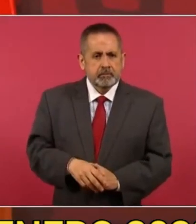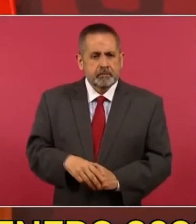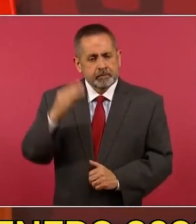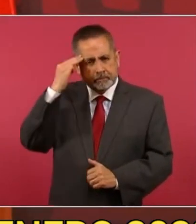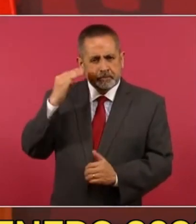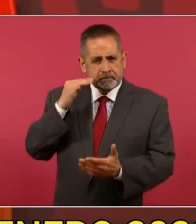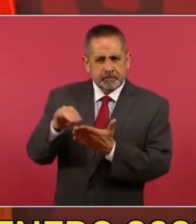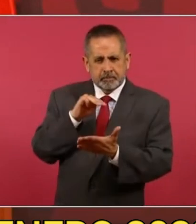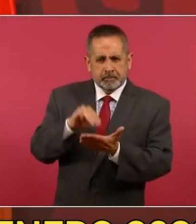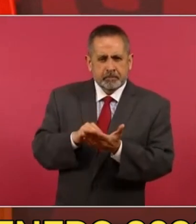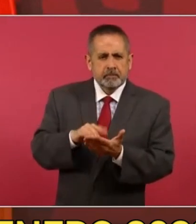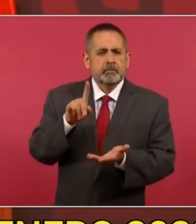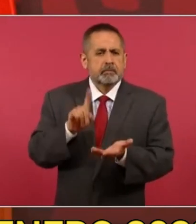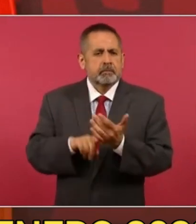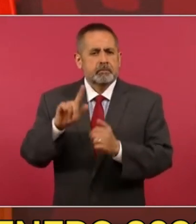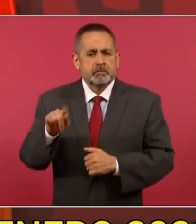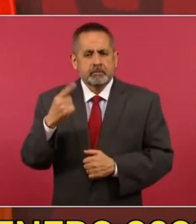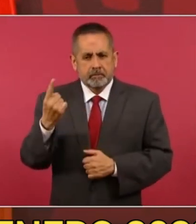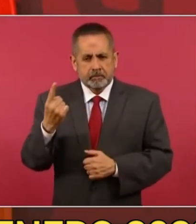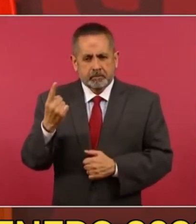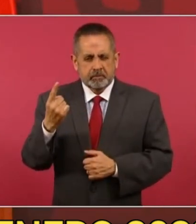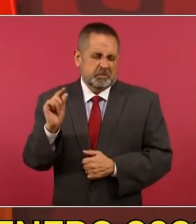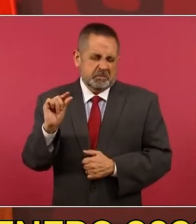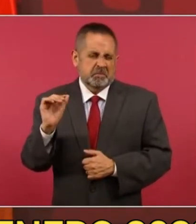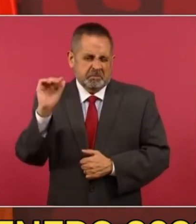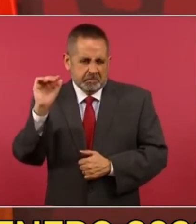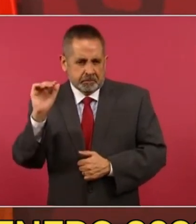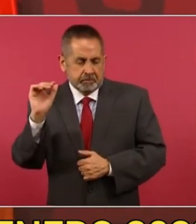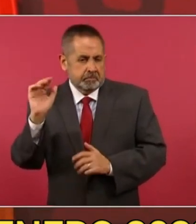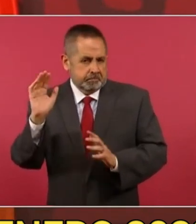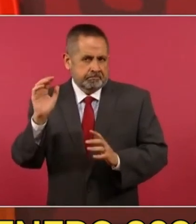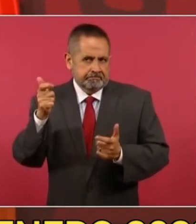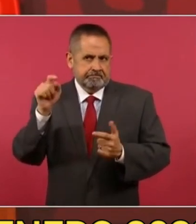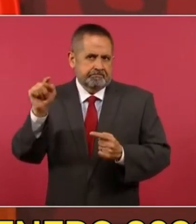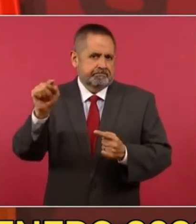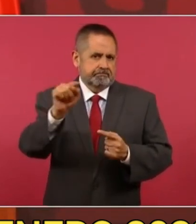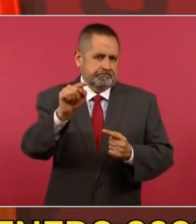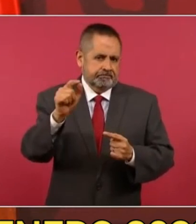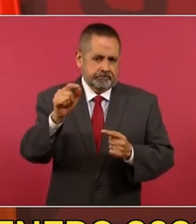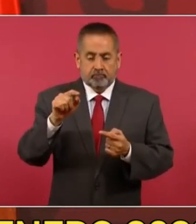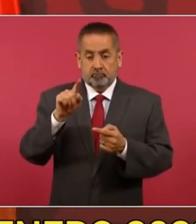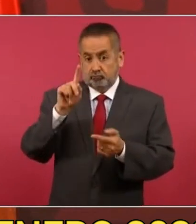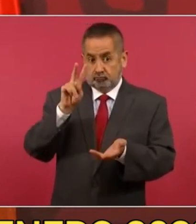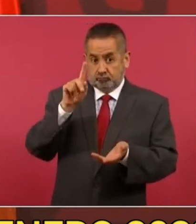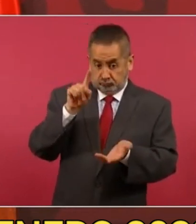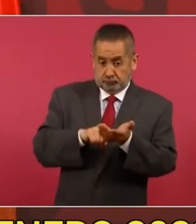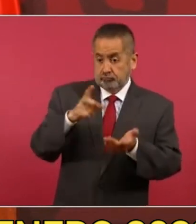Mérida, 1071, poco arriba del